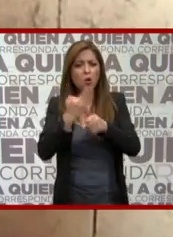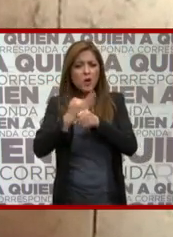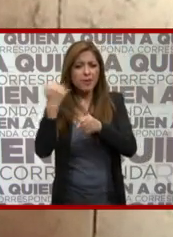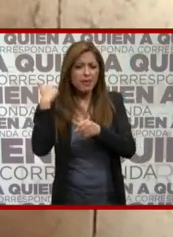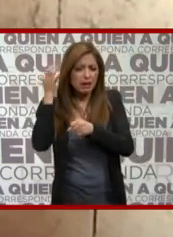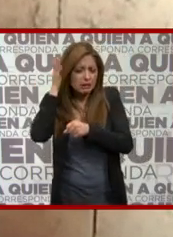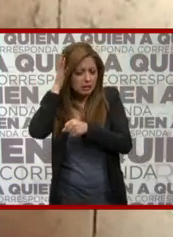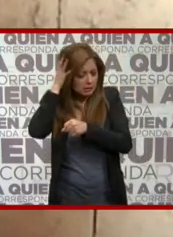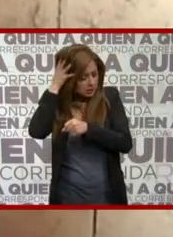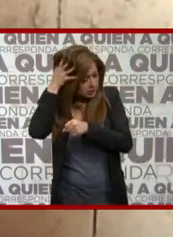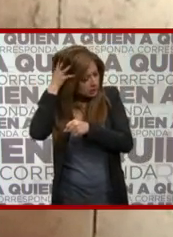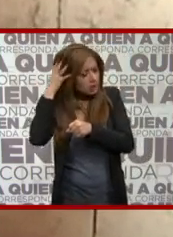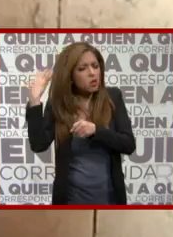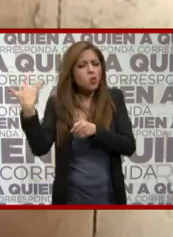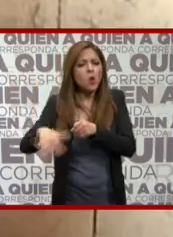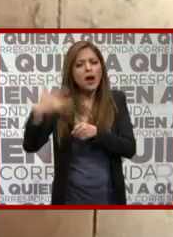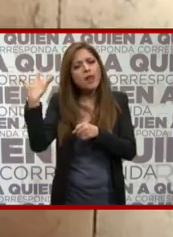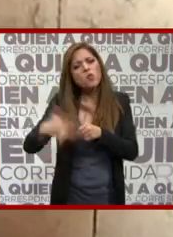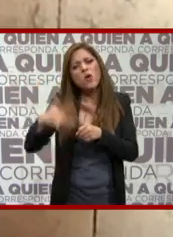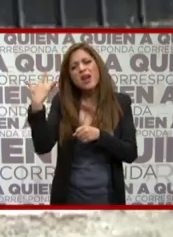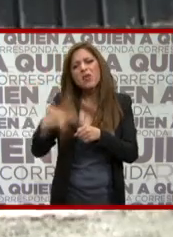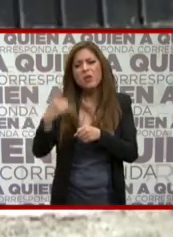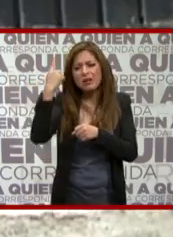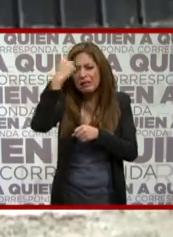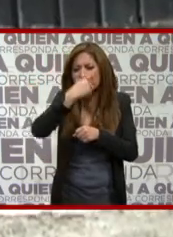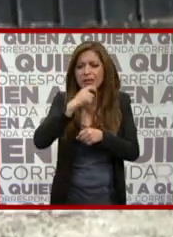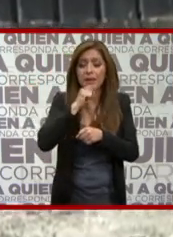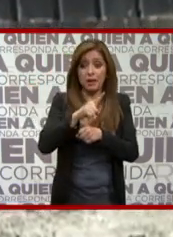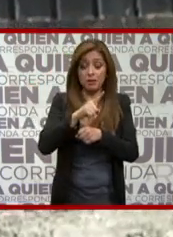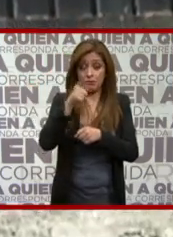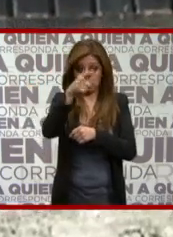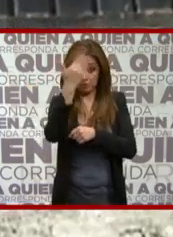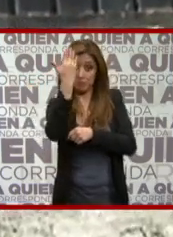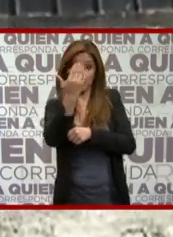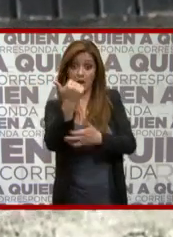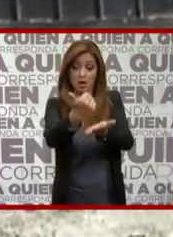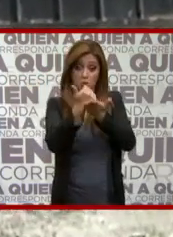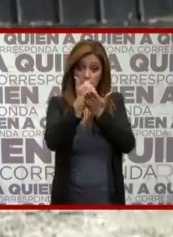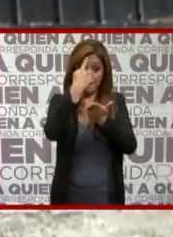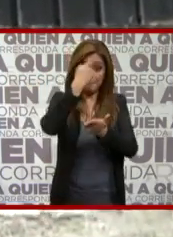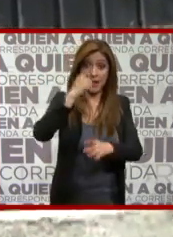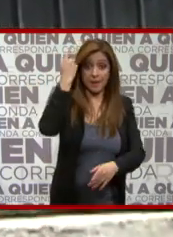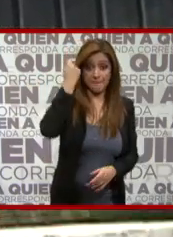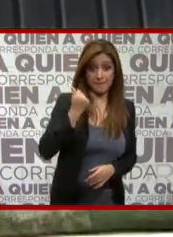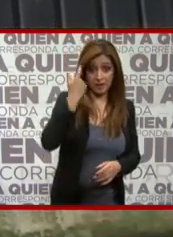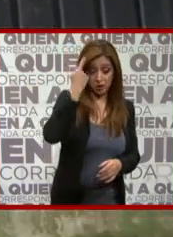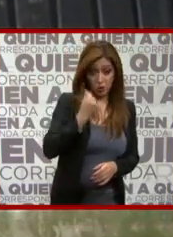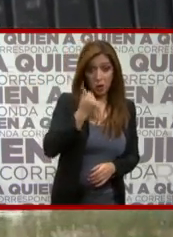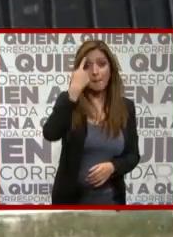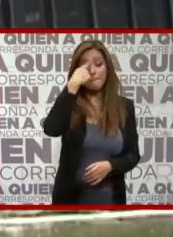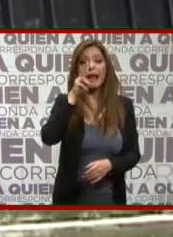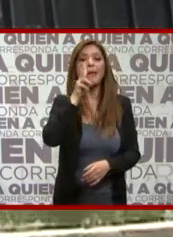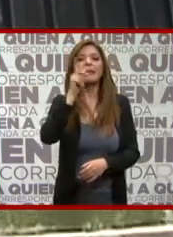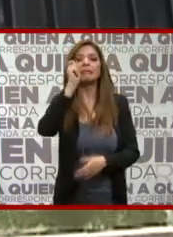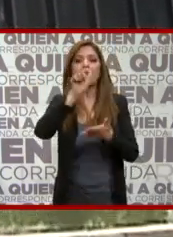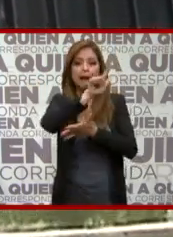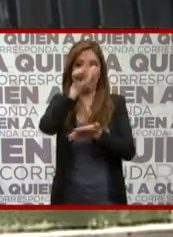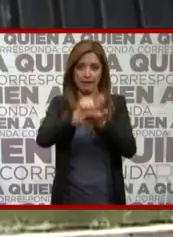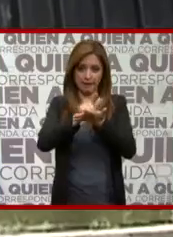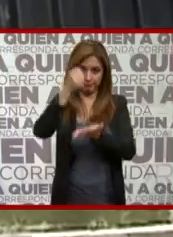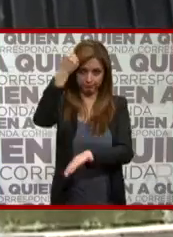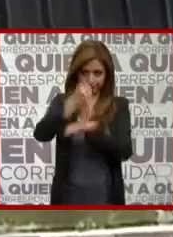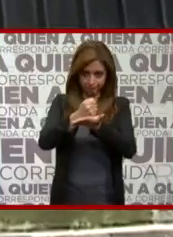oído, todo así con la cara. Solicita ayuda para recibir la pensión que le corresponde conforme a la ley. A